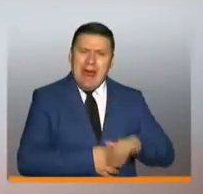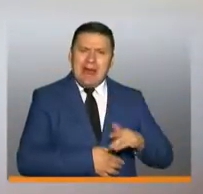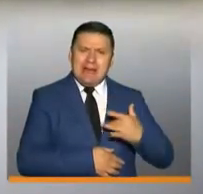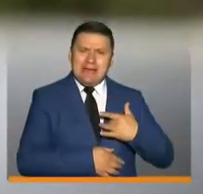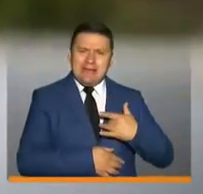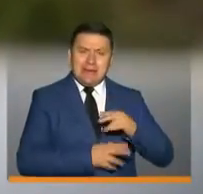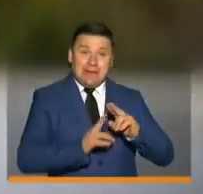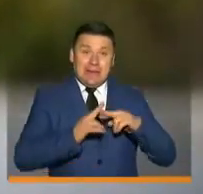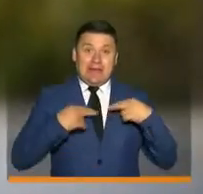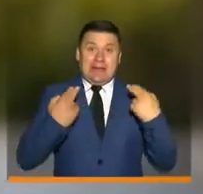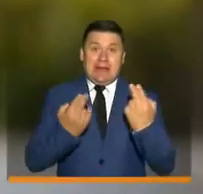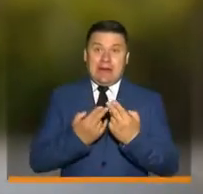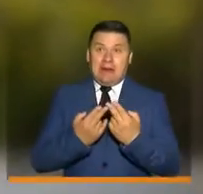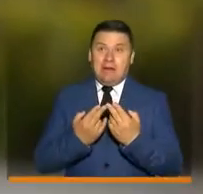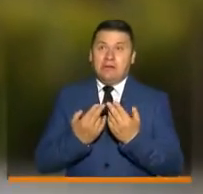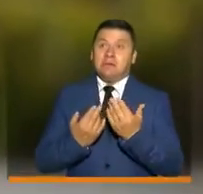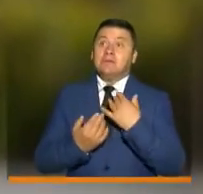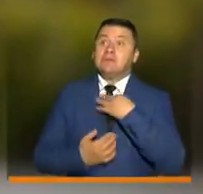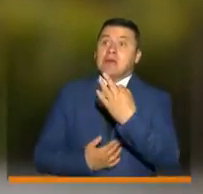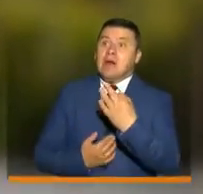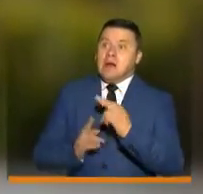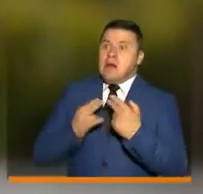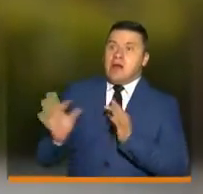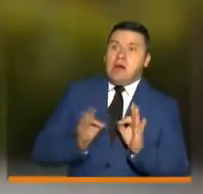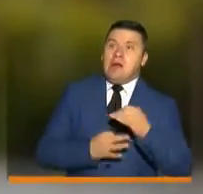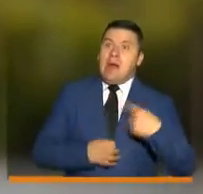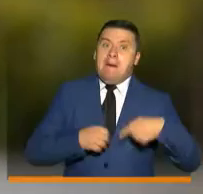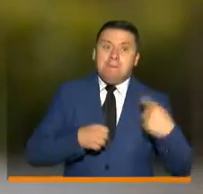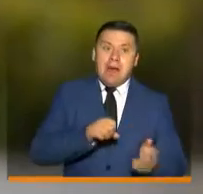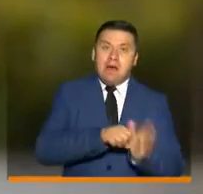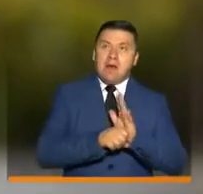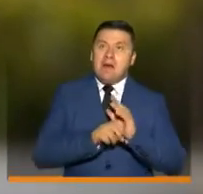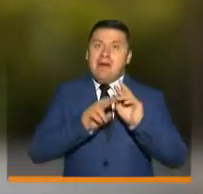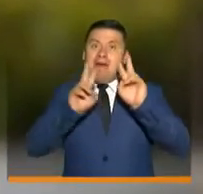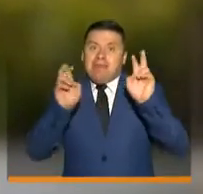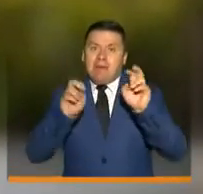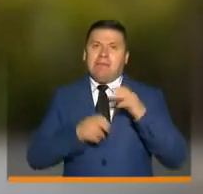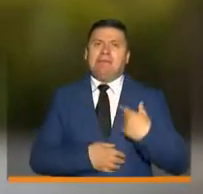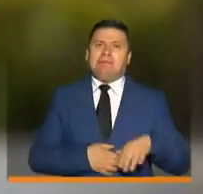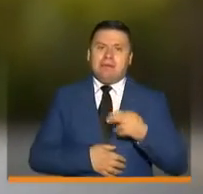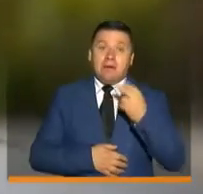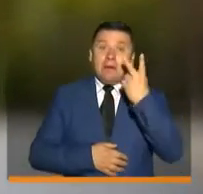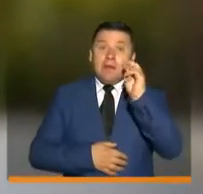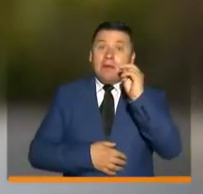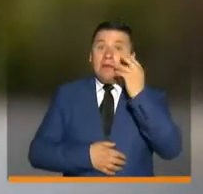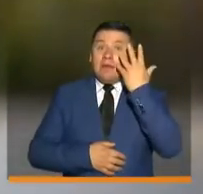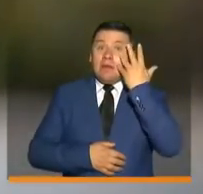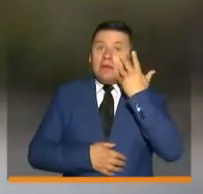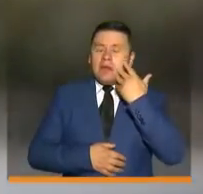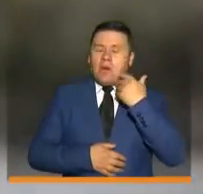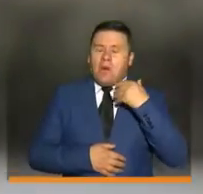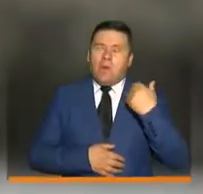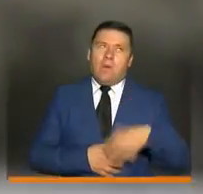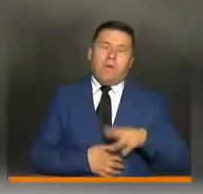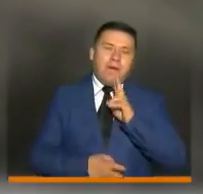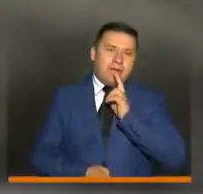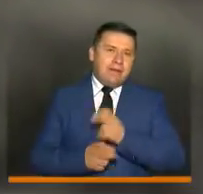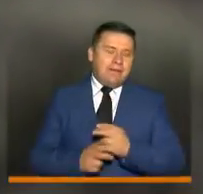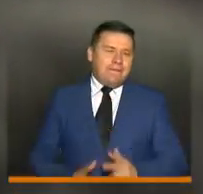una de las reuniones de preparación. Y de ahí fueron los 20 días más duros de mi vida.